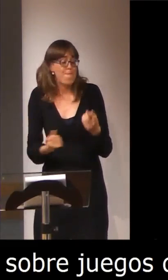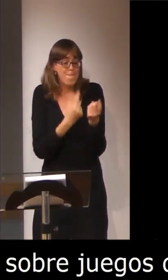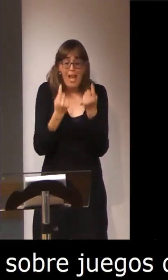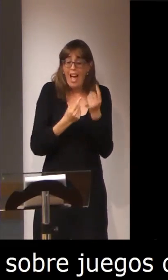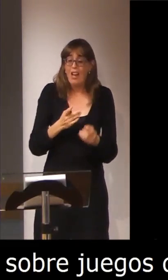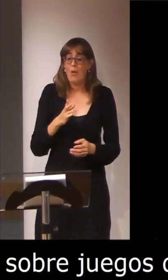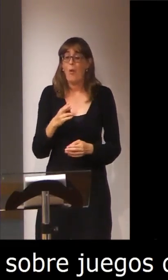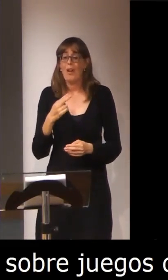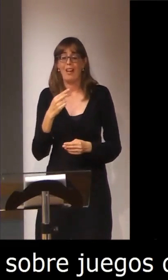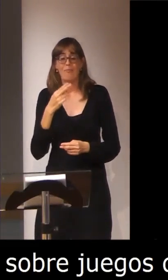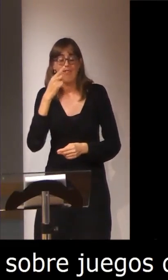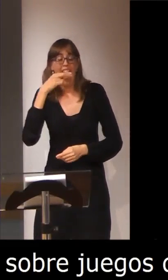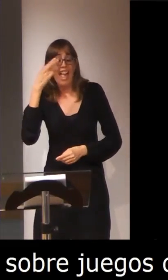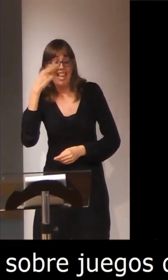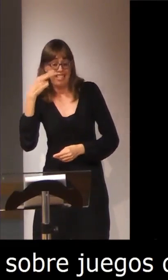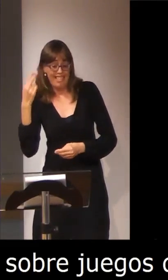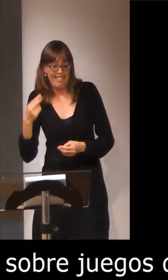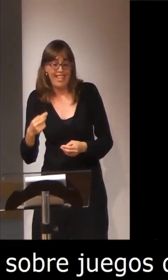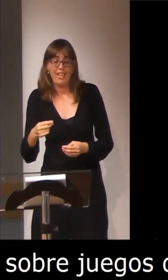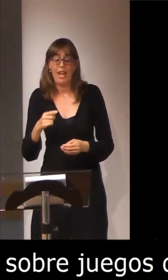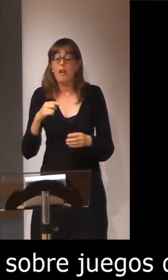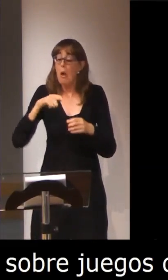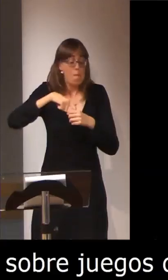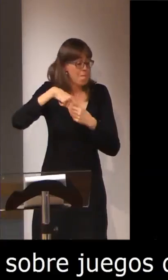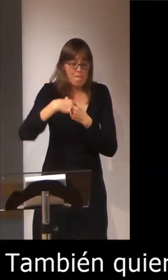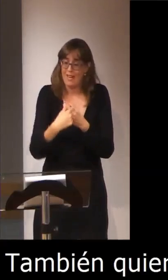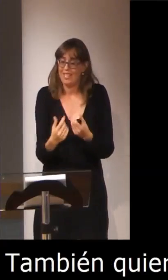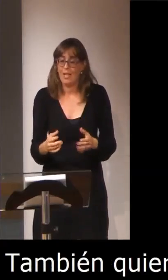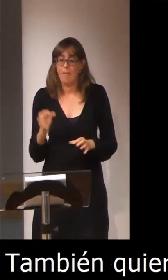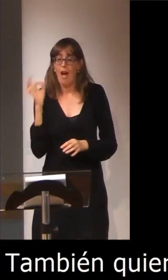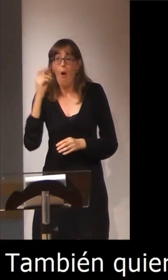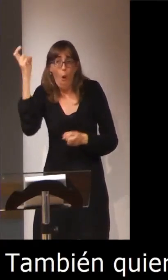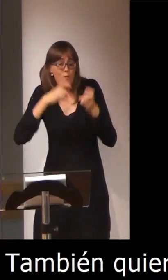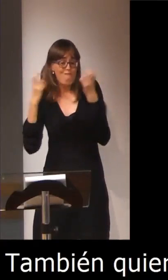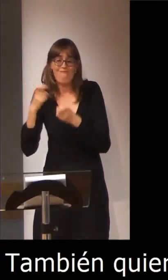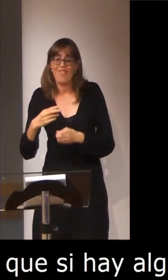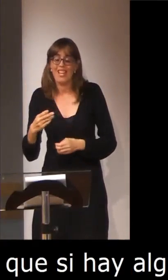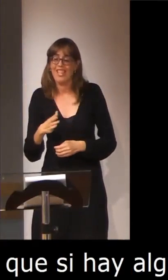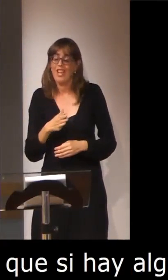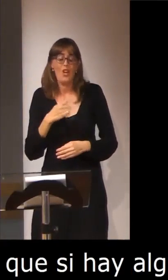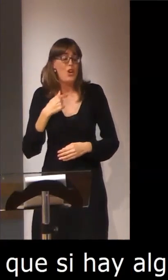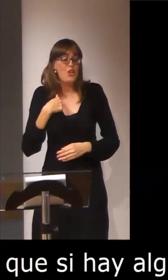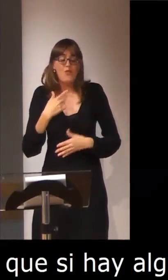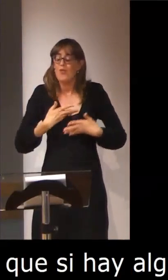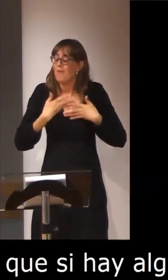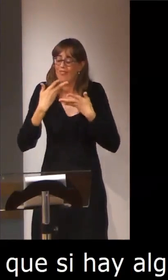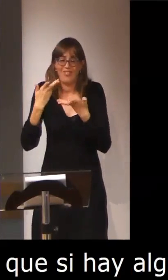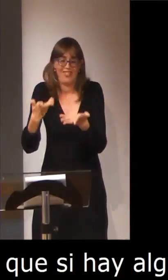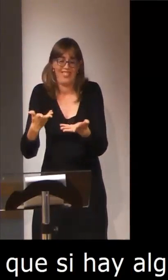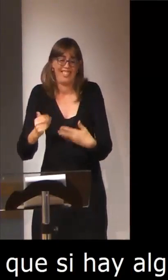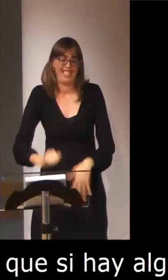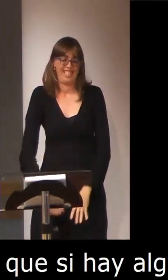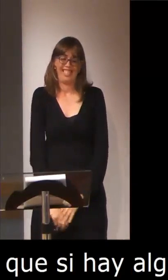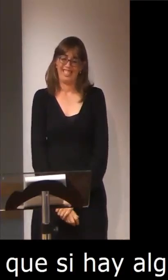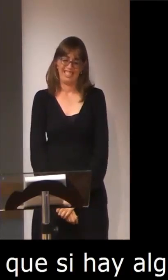para deciros que si hay alguna persona que tenga interés en participar o en asistir,